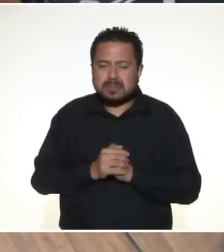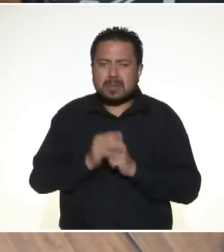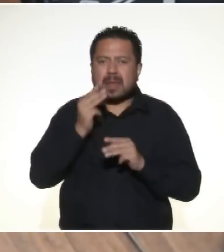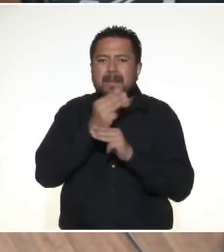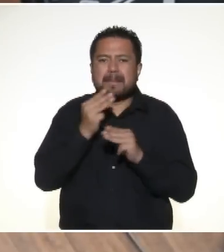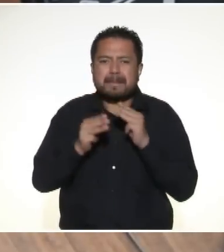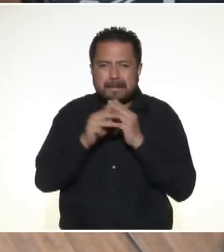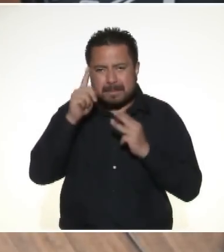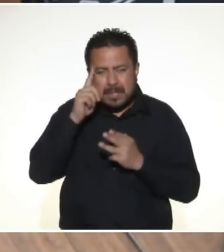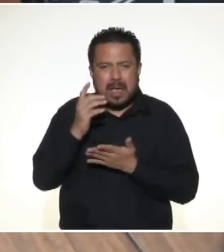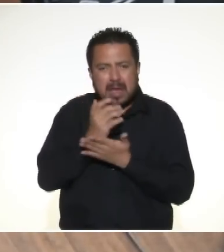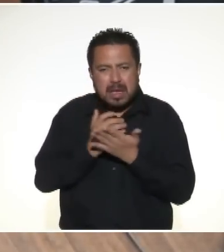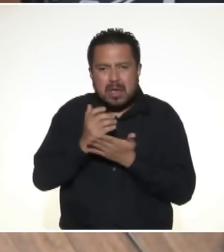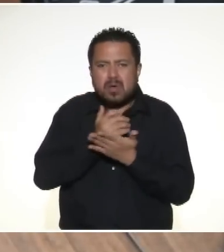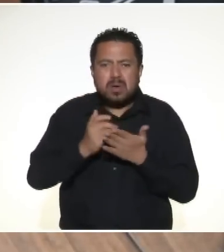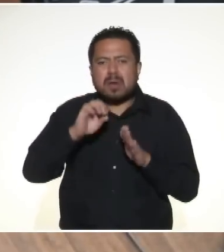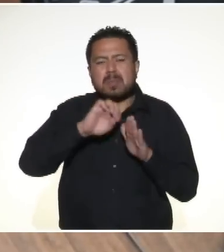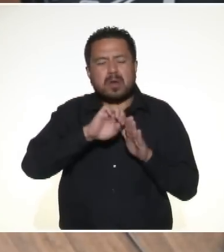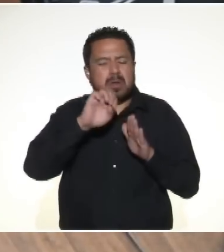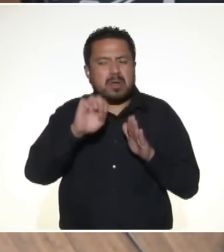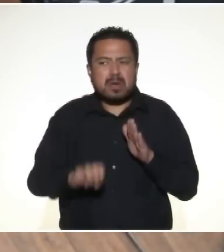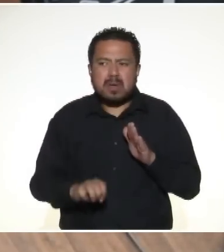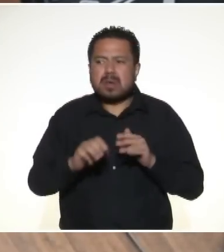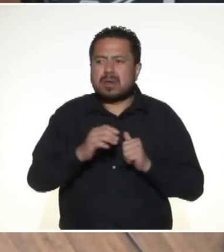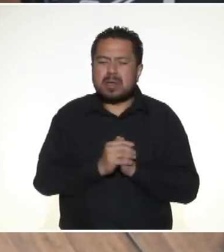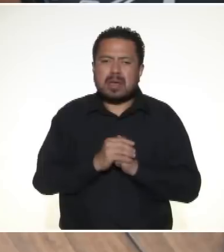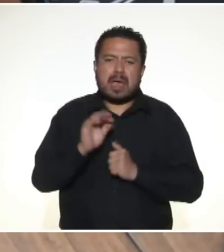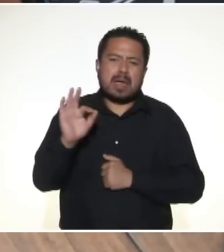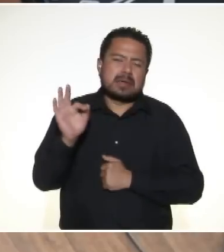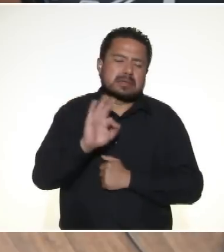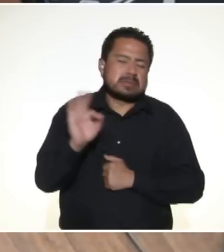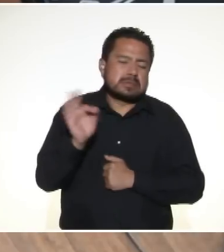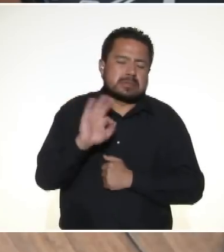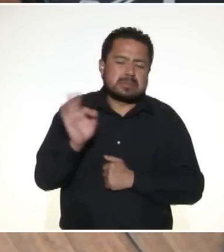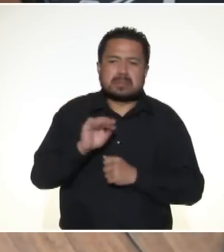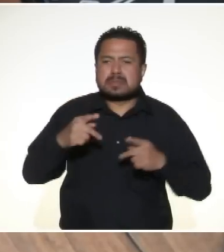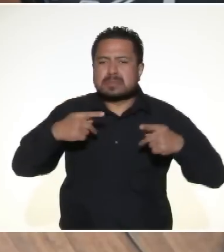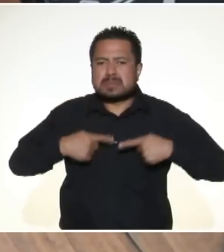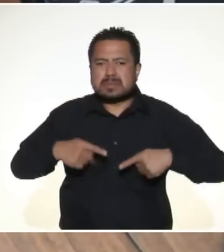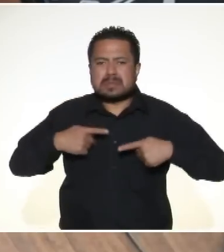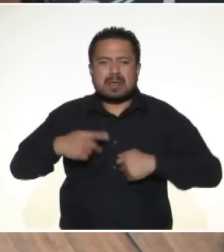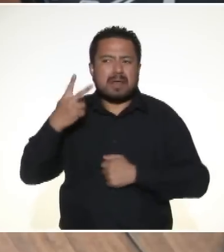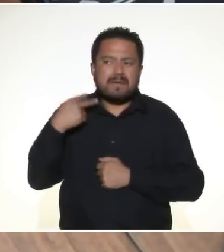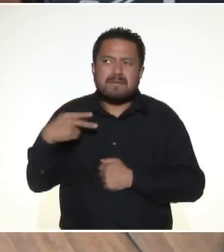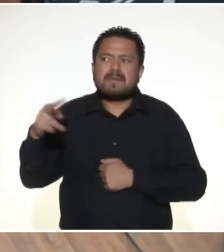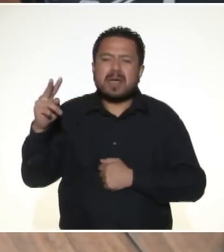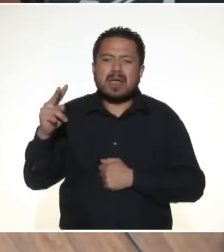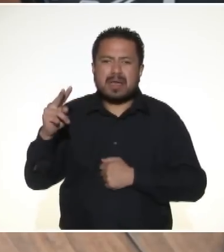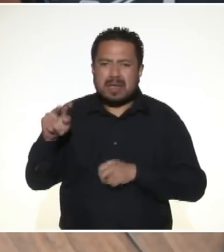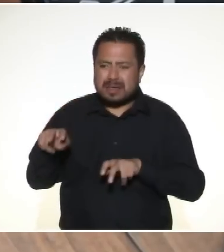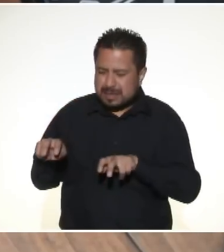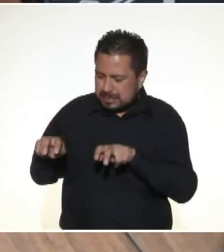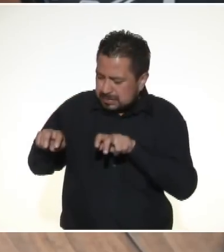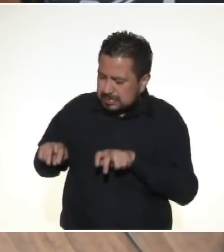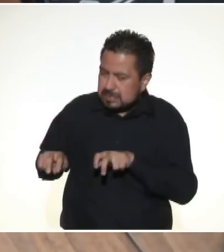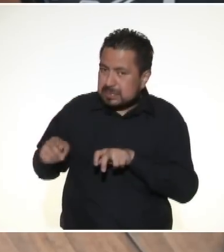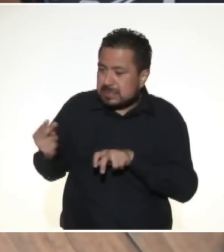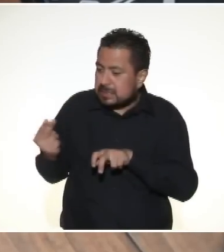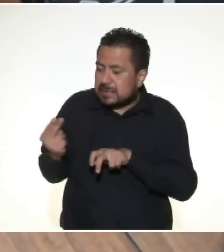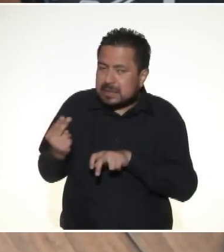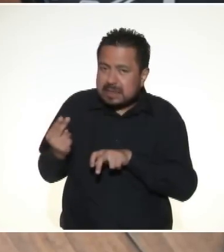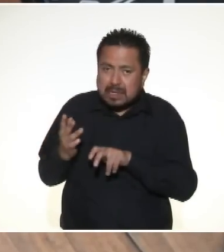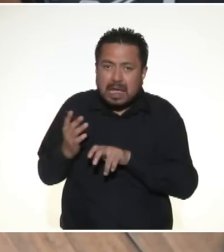Materiales para curación, por ejemplo. Si en algún caso alguna de las personas que viaja explícitamente con nosotros requiere